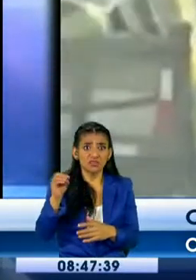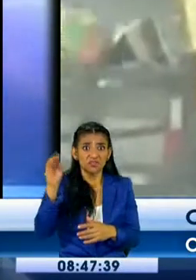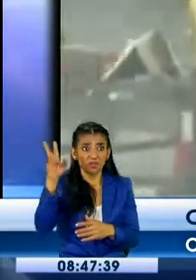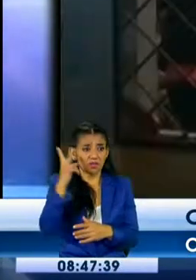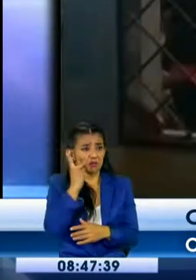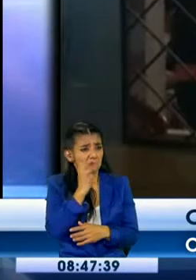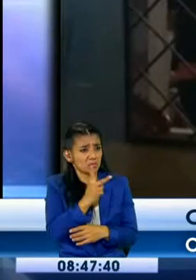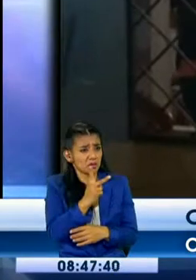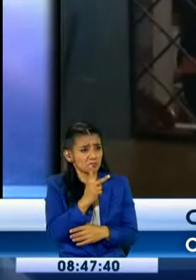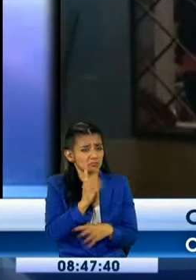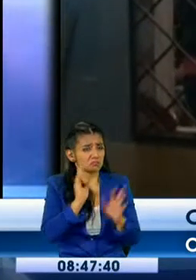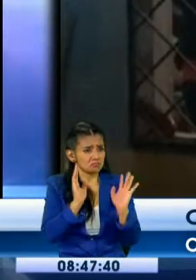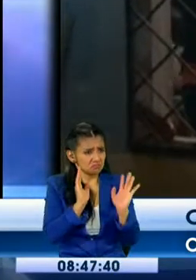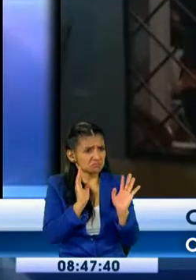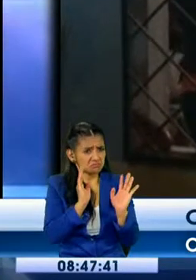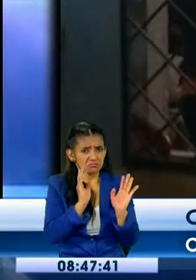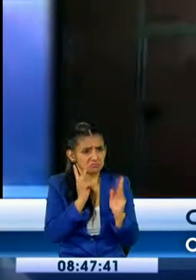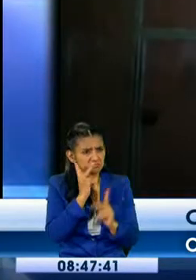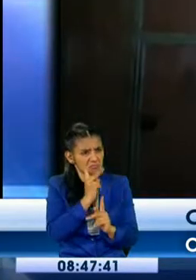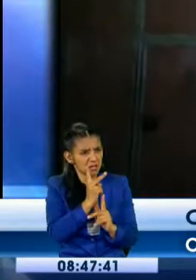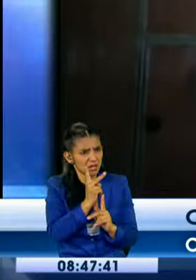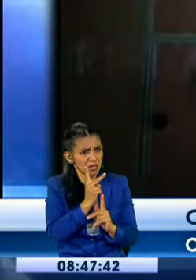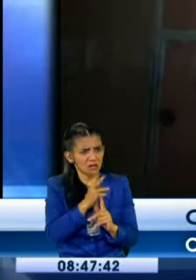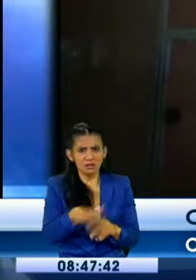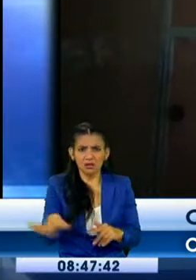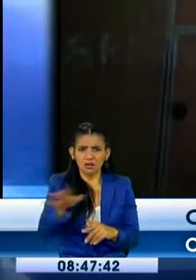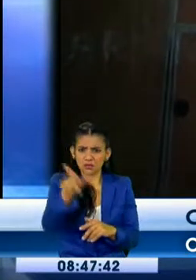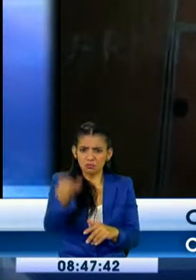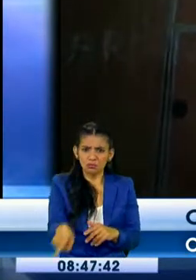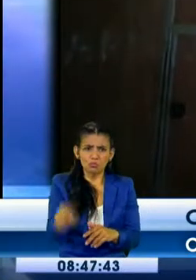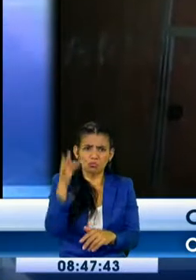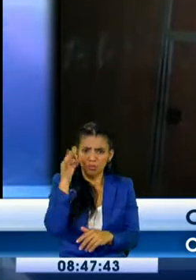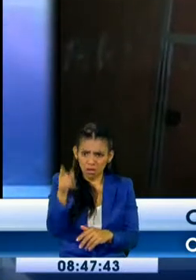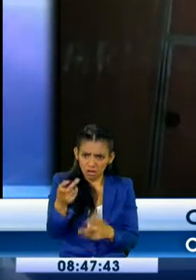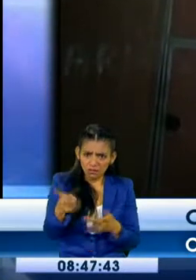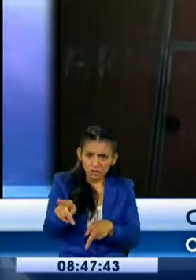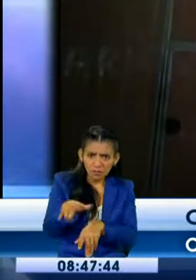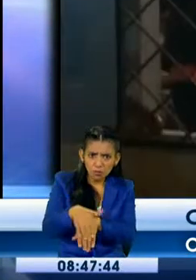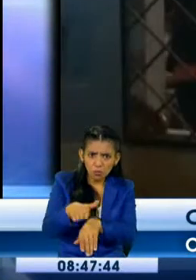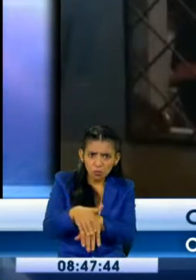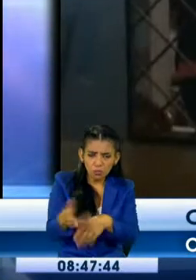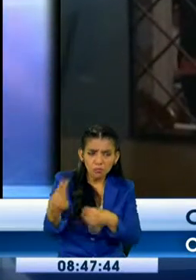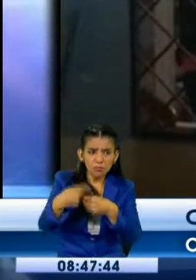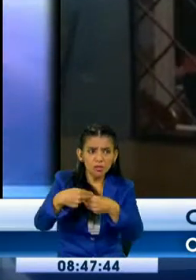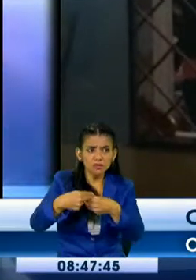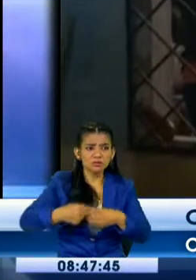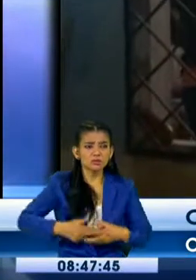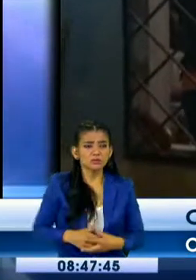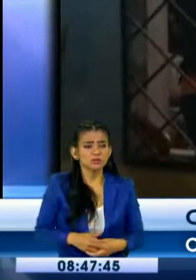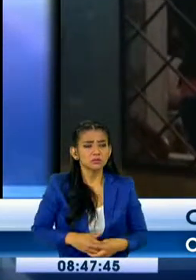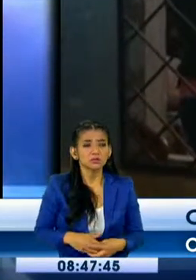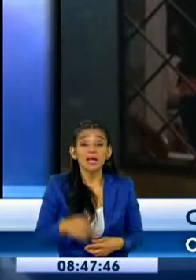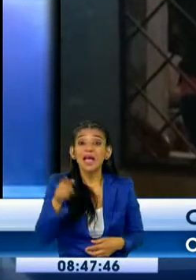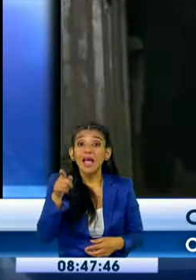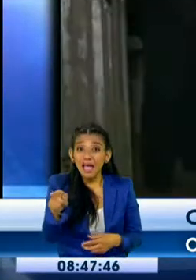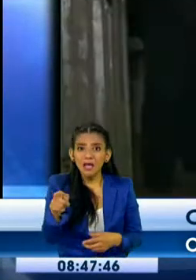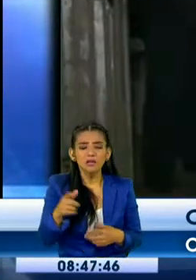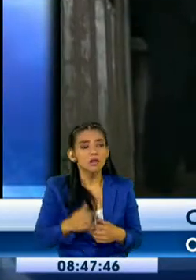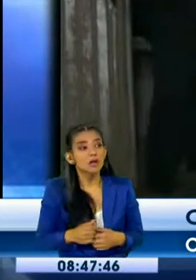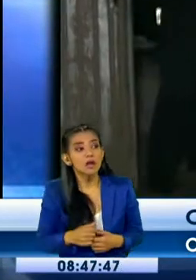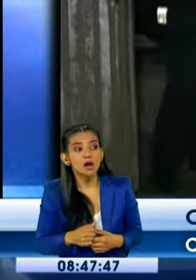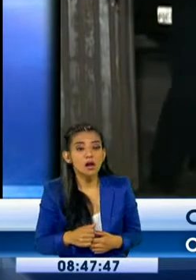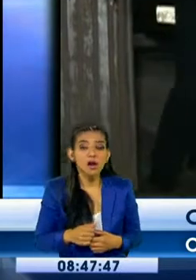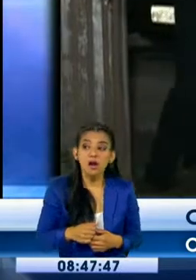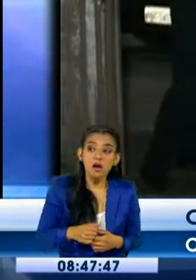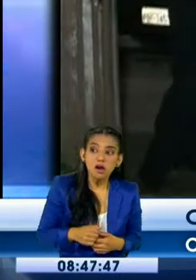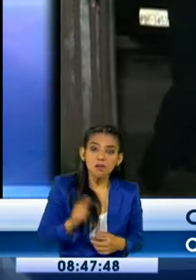poder, se puede apreciar la participación que ella tenía dentro de la organización. O sea, una persona que realizaba los seguimientos a las